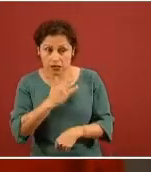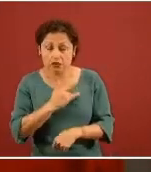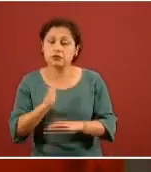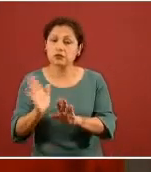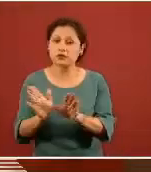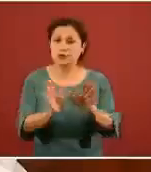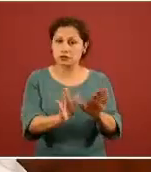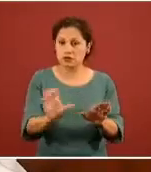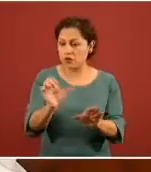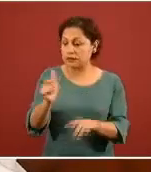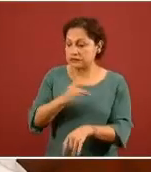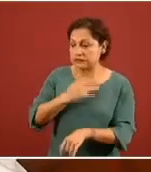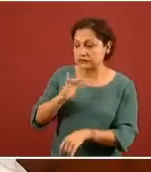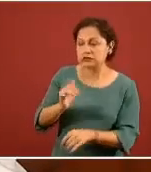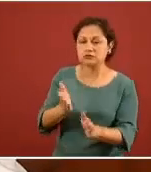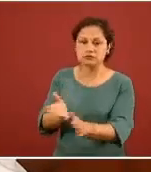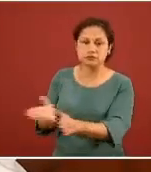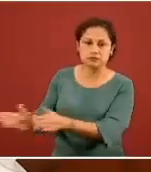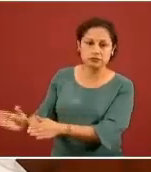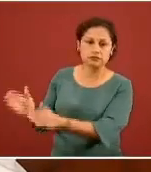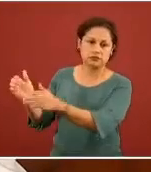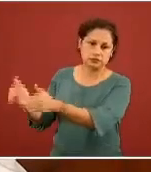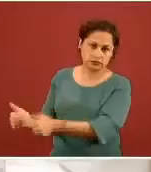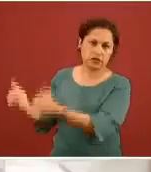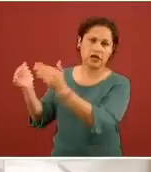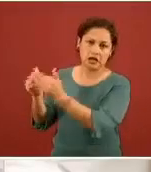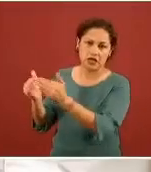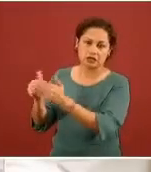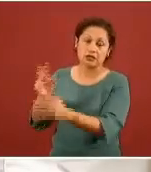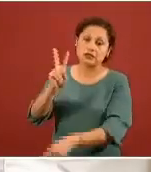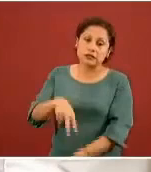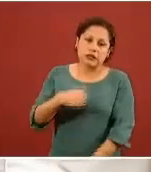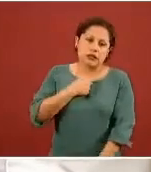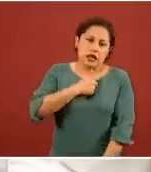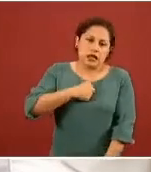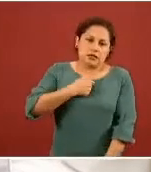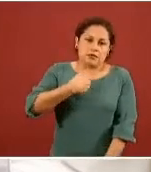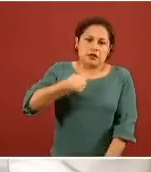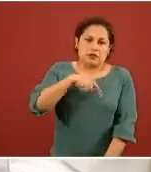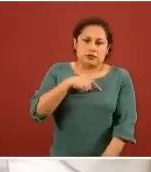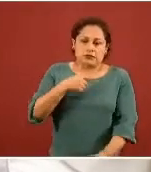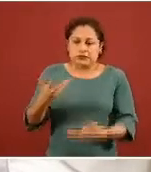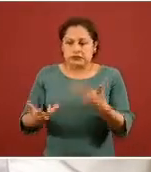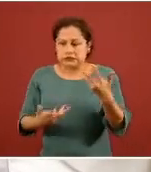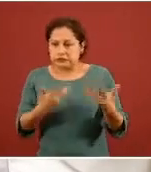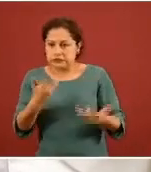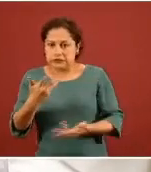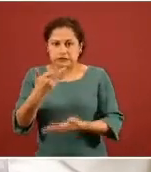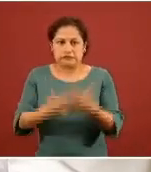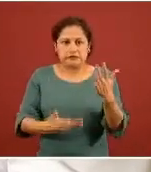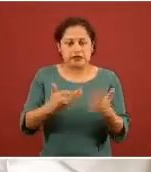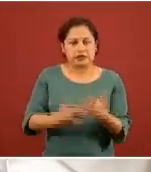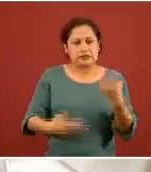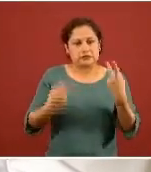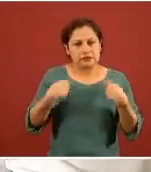es una pérdida para nosotros, pero es importante que se mantengan así. A estos